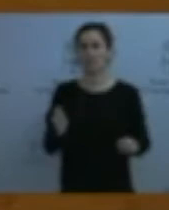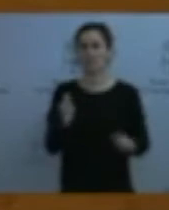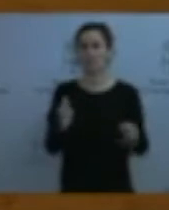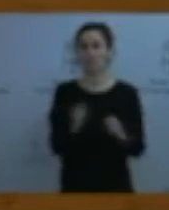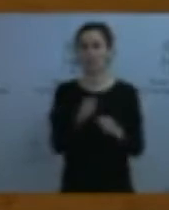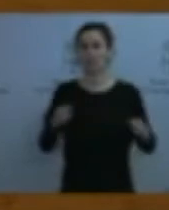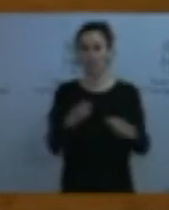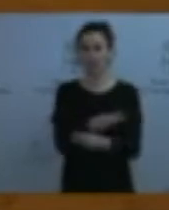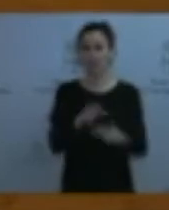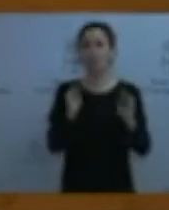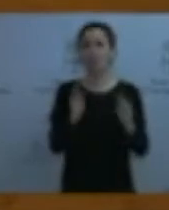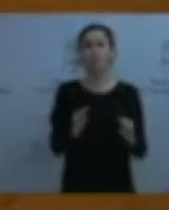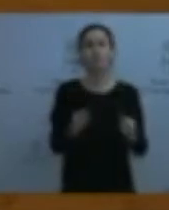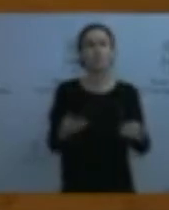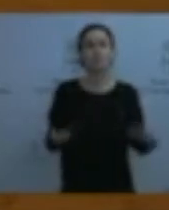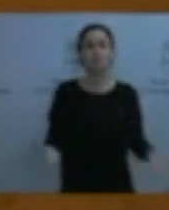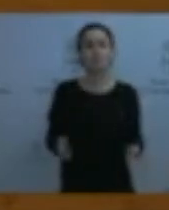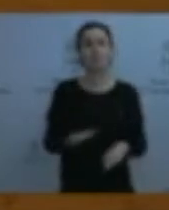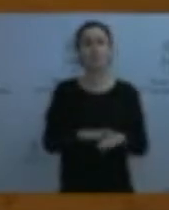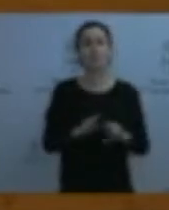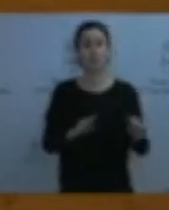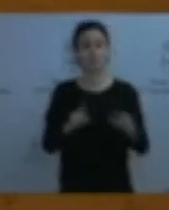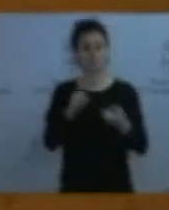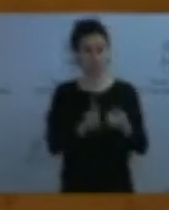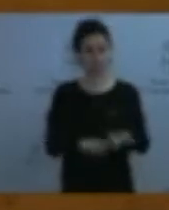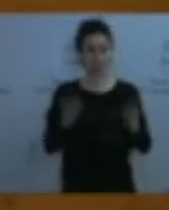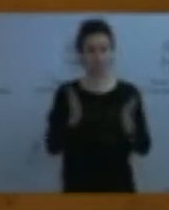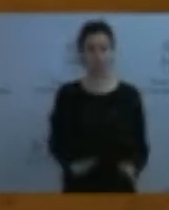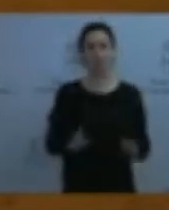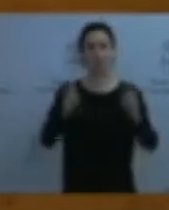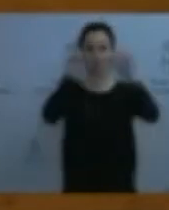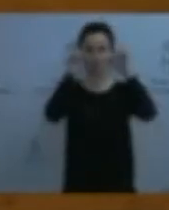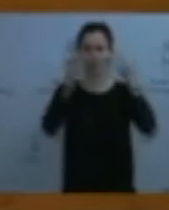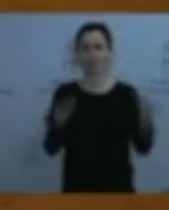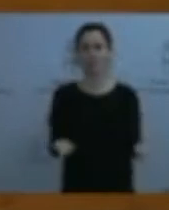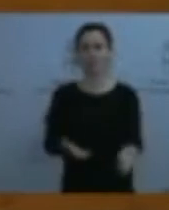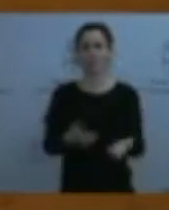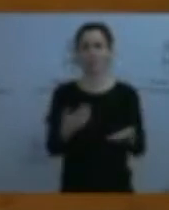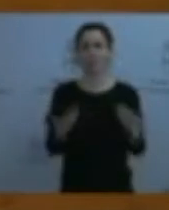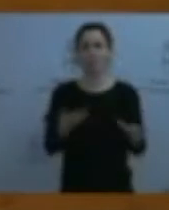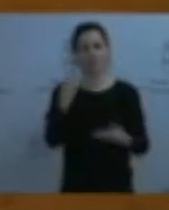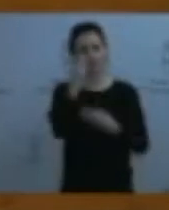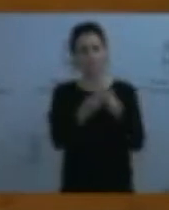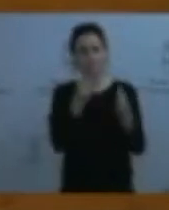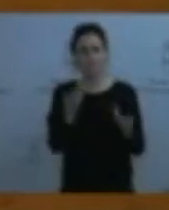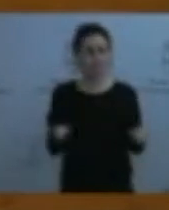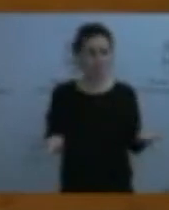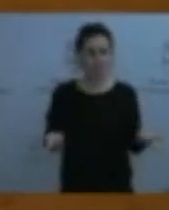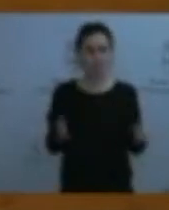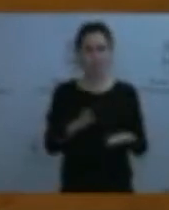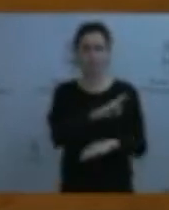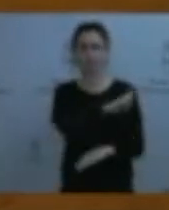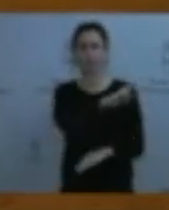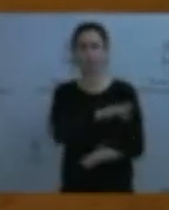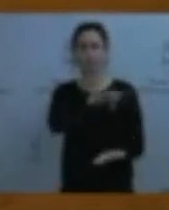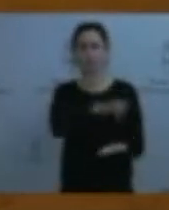qué posición para matrimonios, hijos, educación, qué piensan del registro que está habiendo